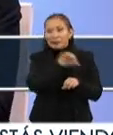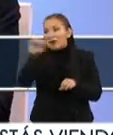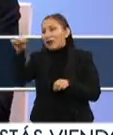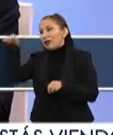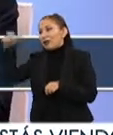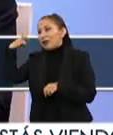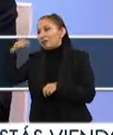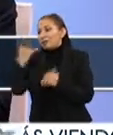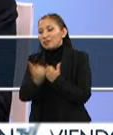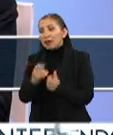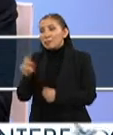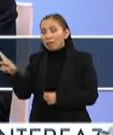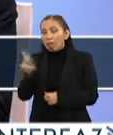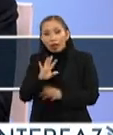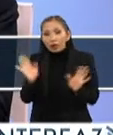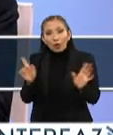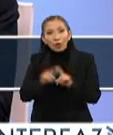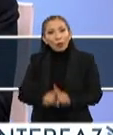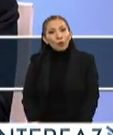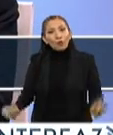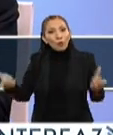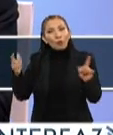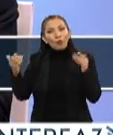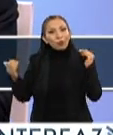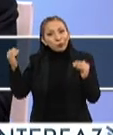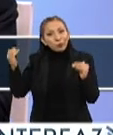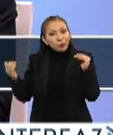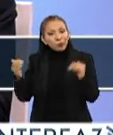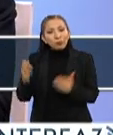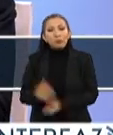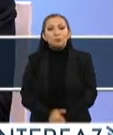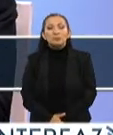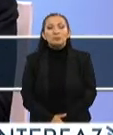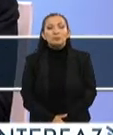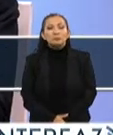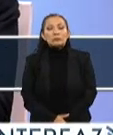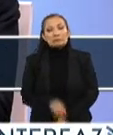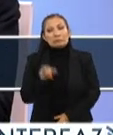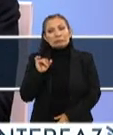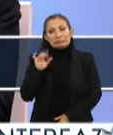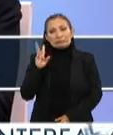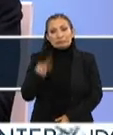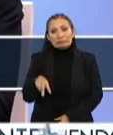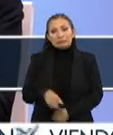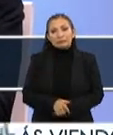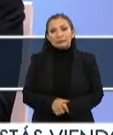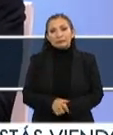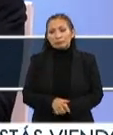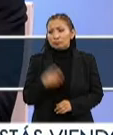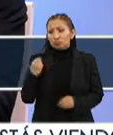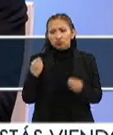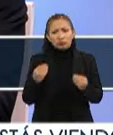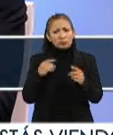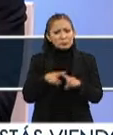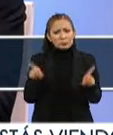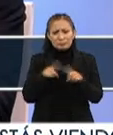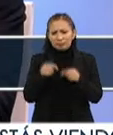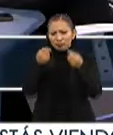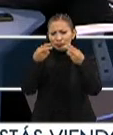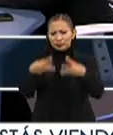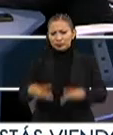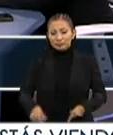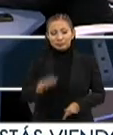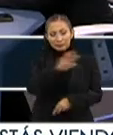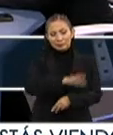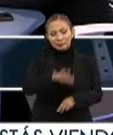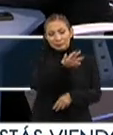a la de Querétaro, pero en este caso también hubo diferencias, ¿no? Que te hicieron madurar. Sí, demasiadas. Creo que en